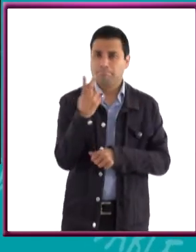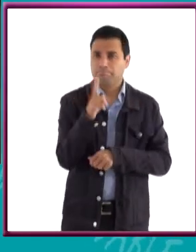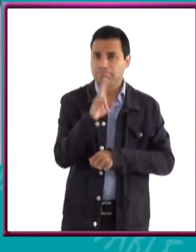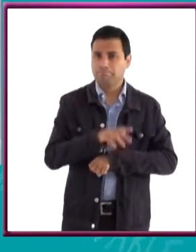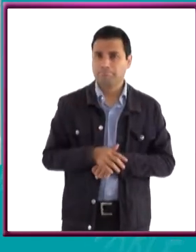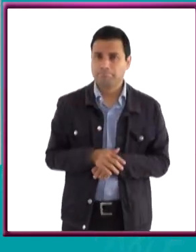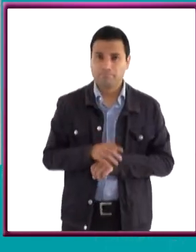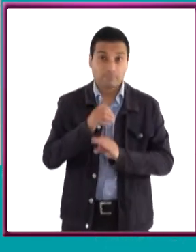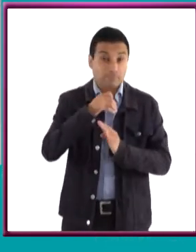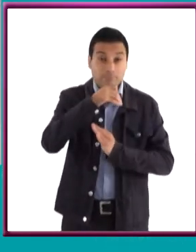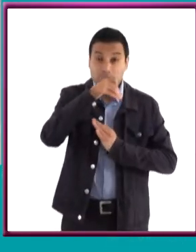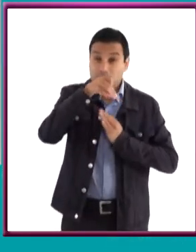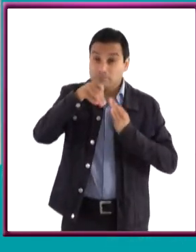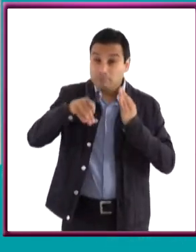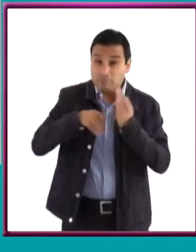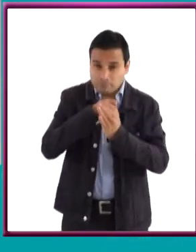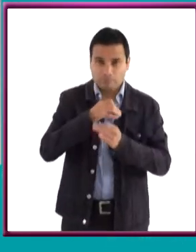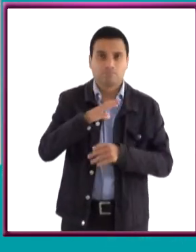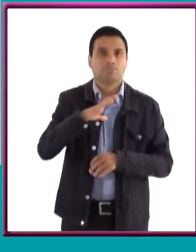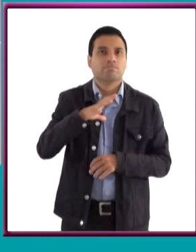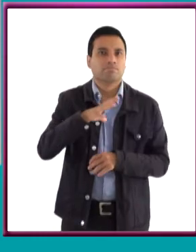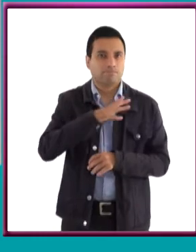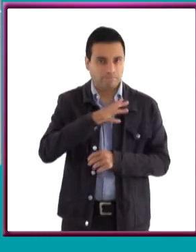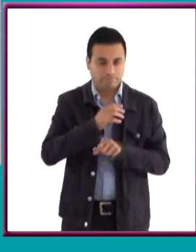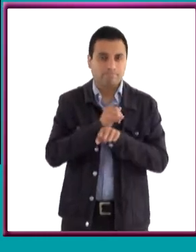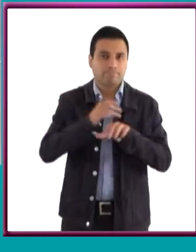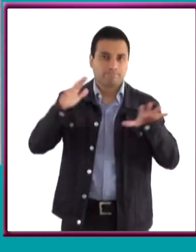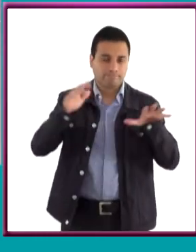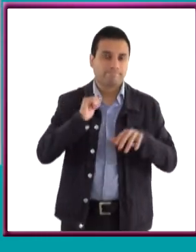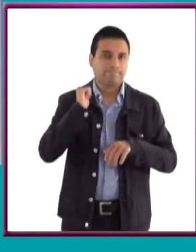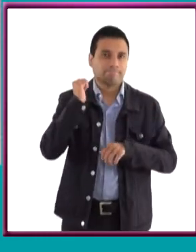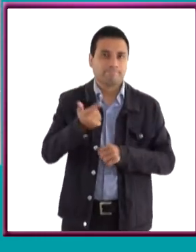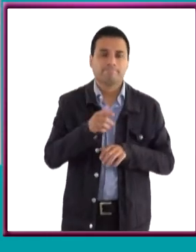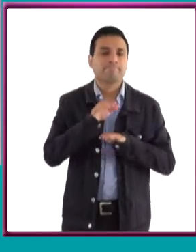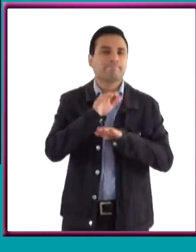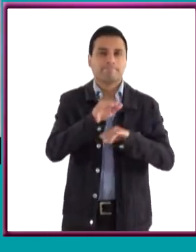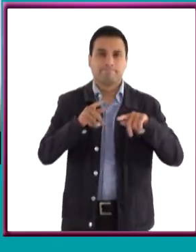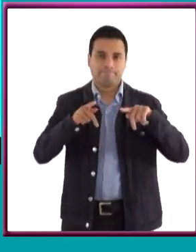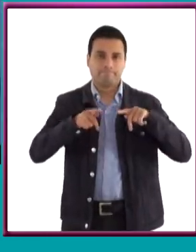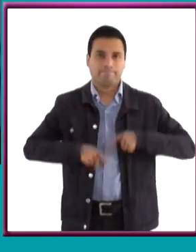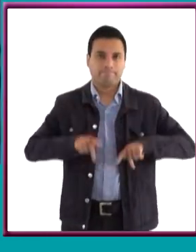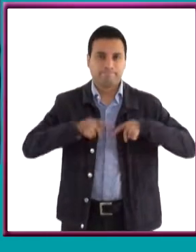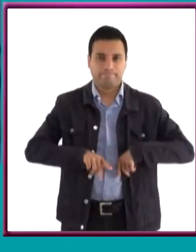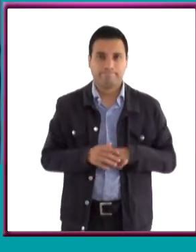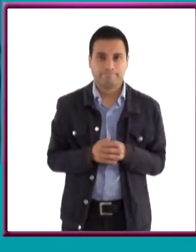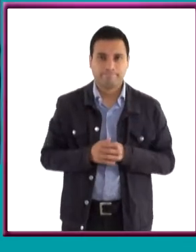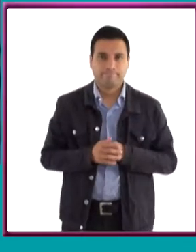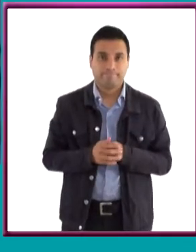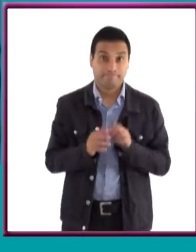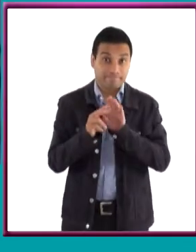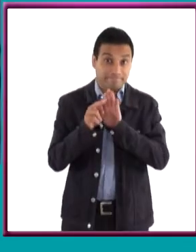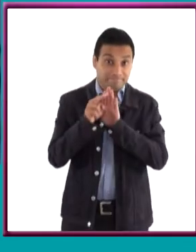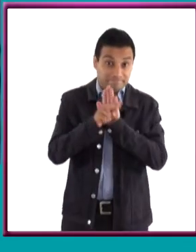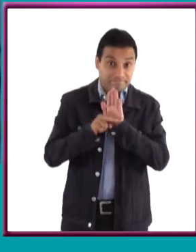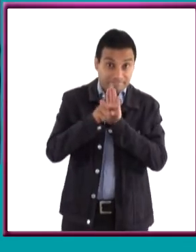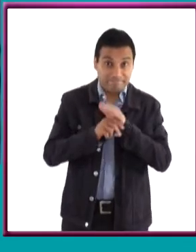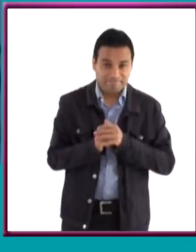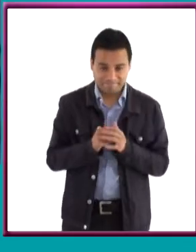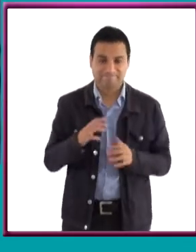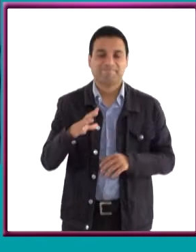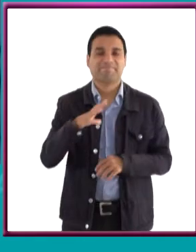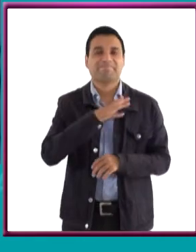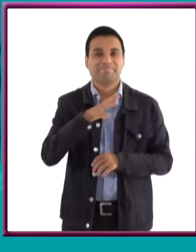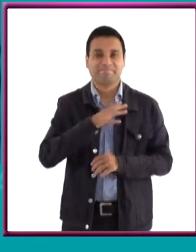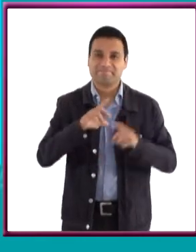quietas, pero todas nos dicen algo sobre el entorno y nuestra sociedad. En estas cápsulas veremos diferentes series